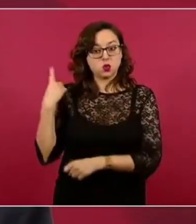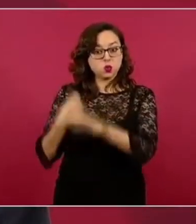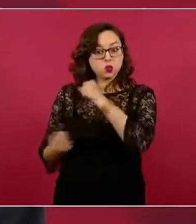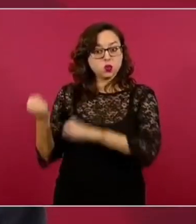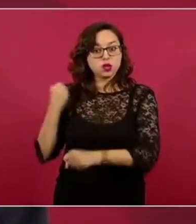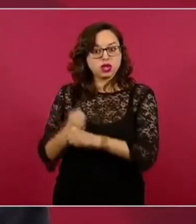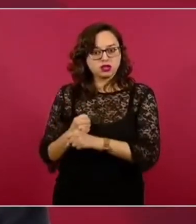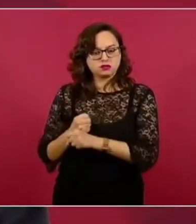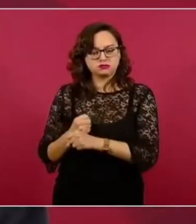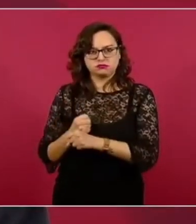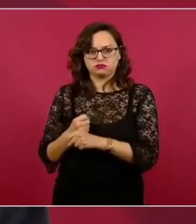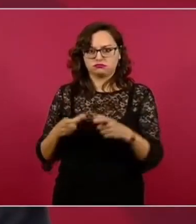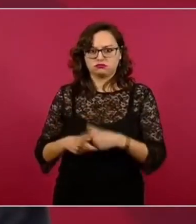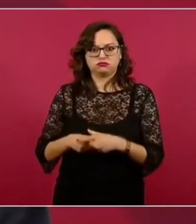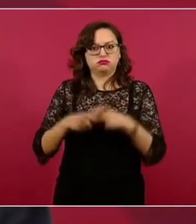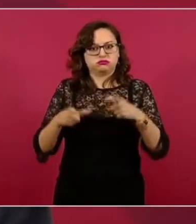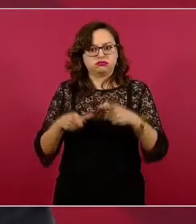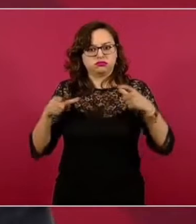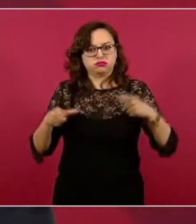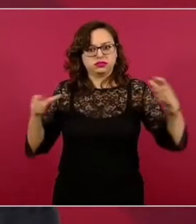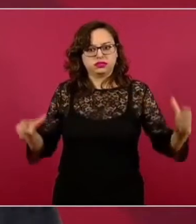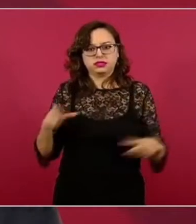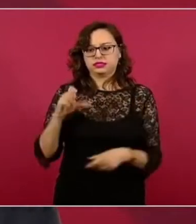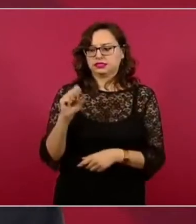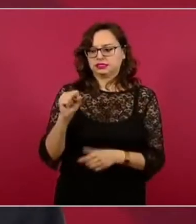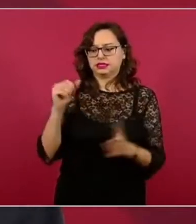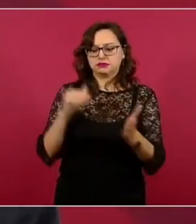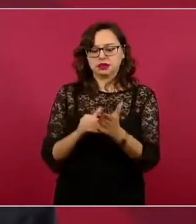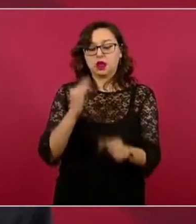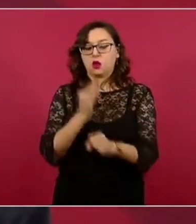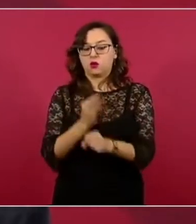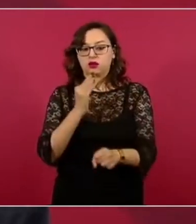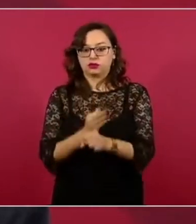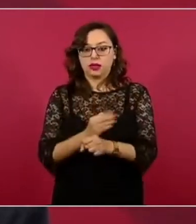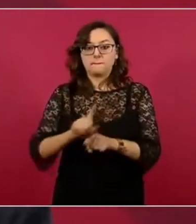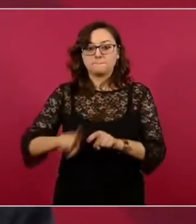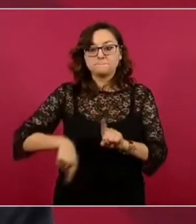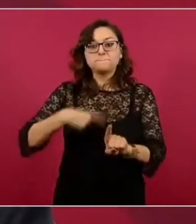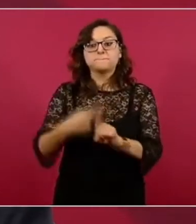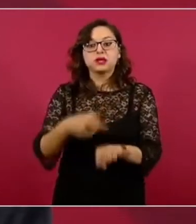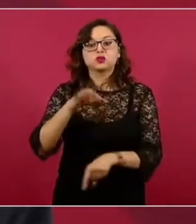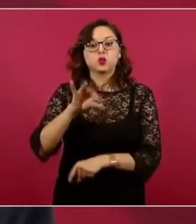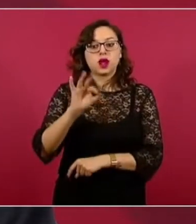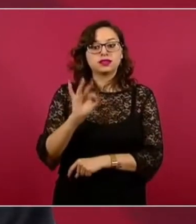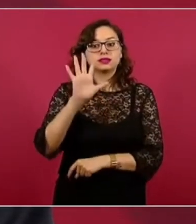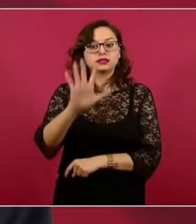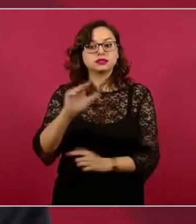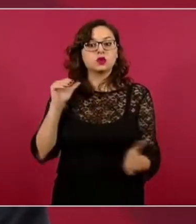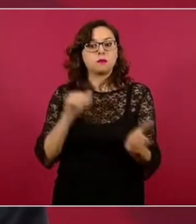o sea, 3 veces más. Y ahora van a ser 45,000 más. Vamos a llegar este año